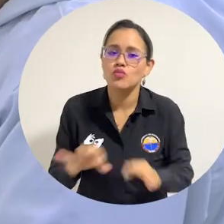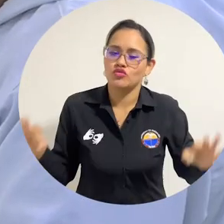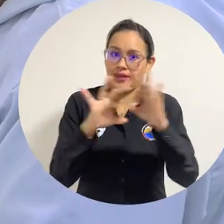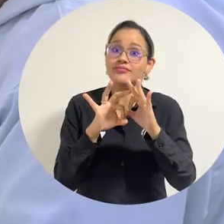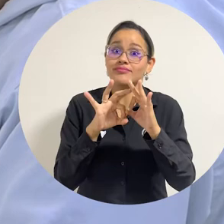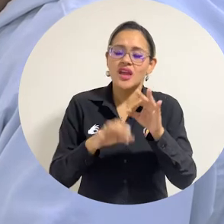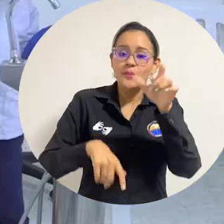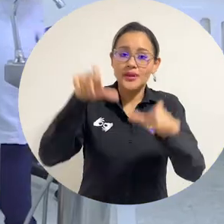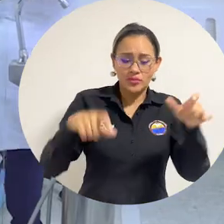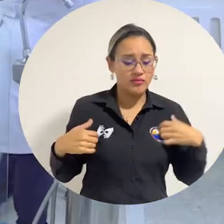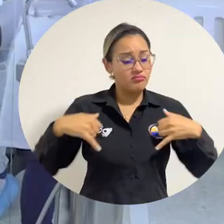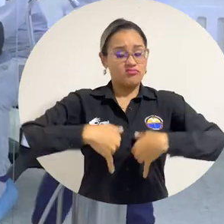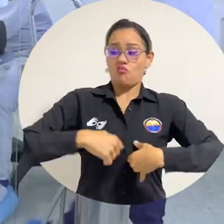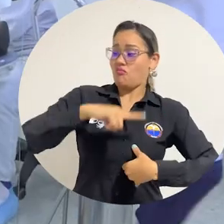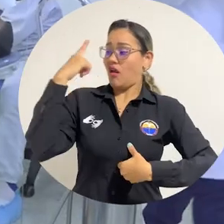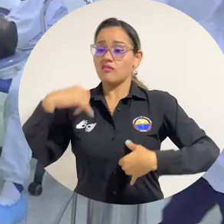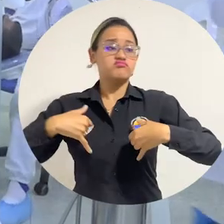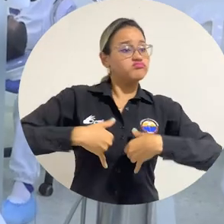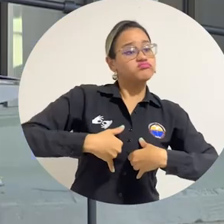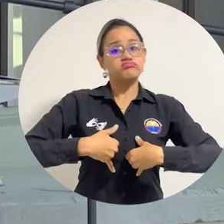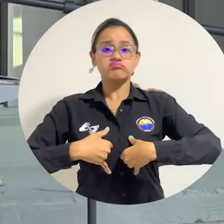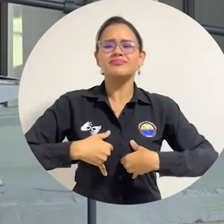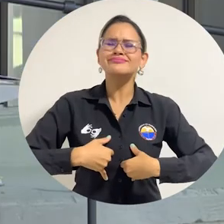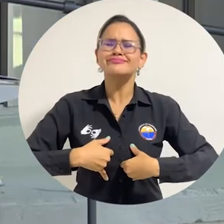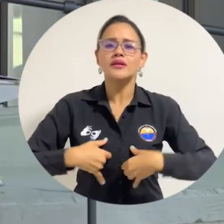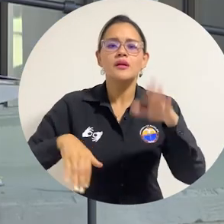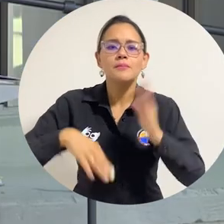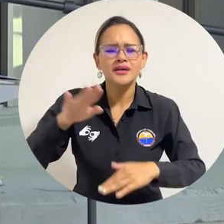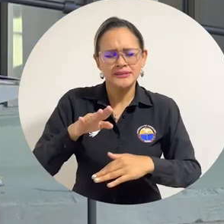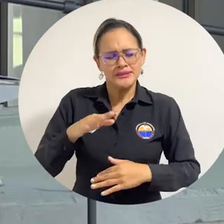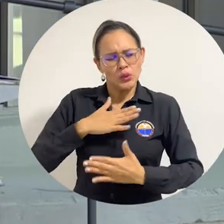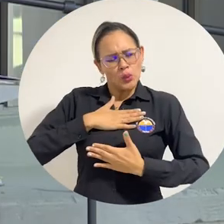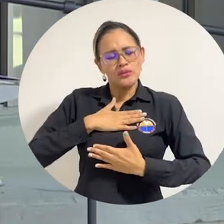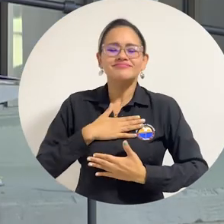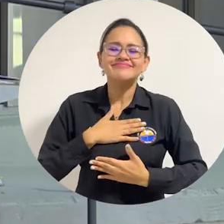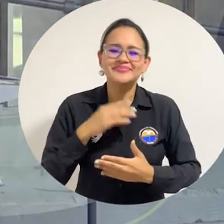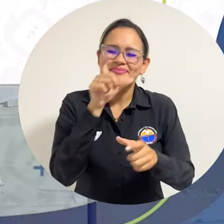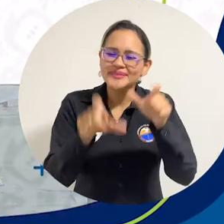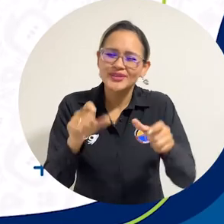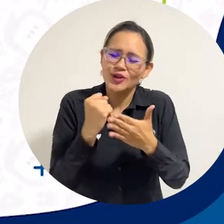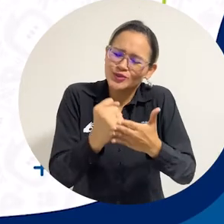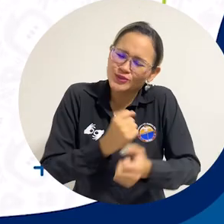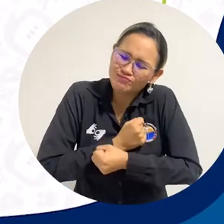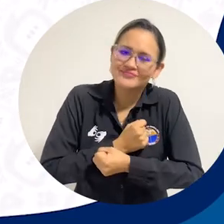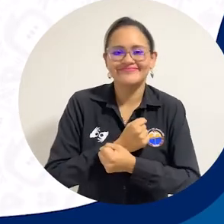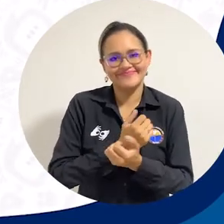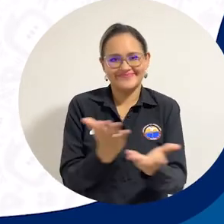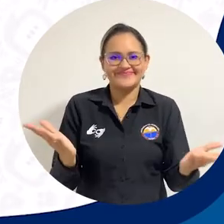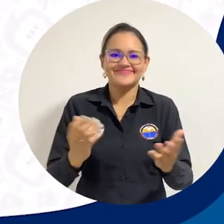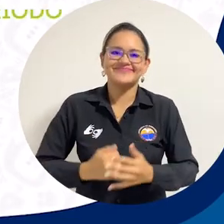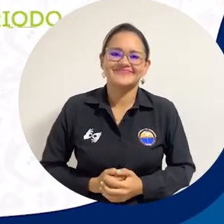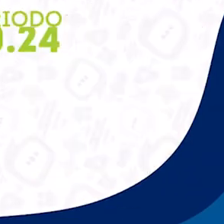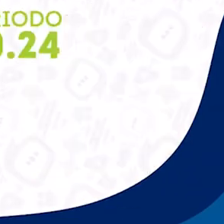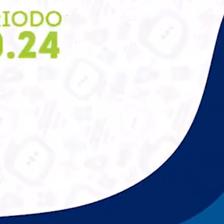Que sean personas que entiendan que más allá de esa bata, sea el compromiso de una bata blanca en el sentido de una alma blanca. Aún más